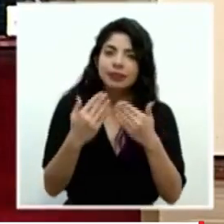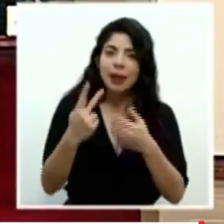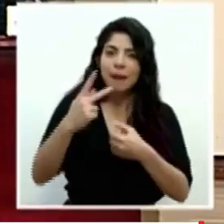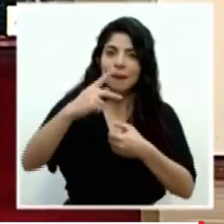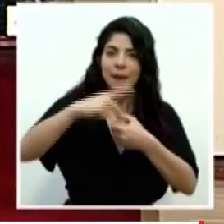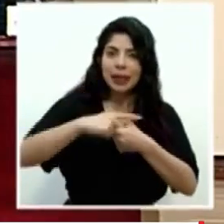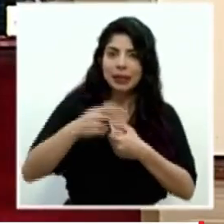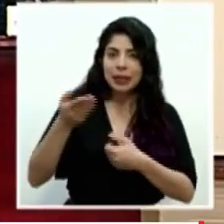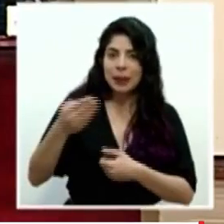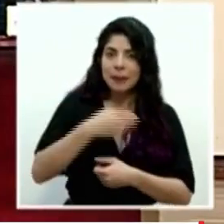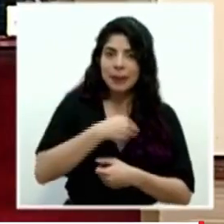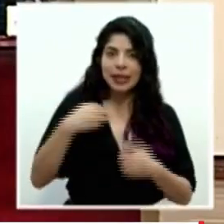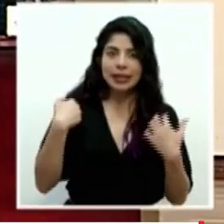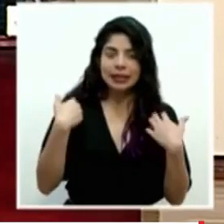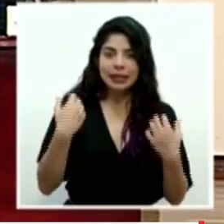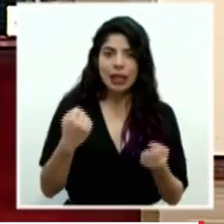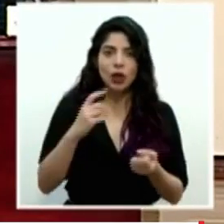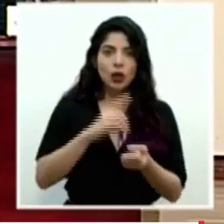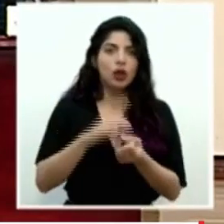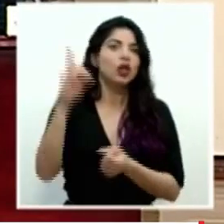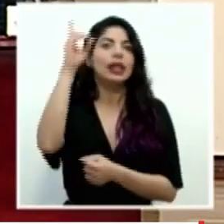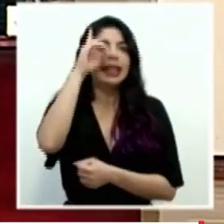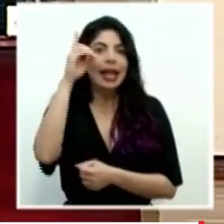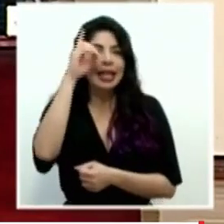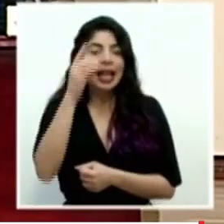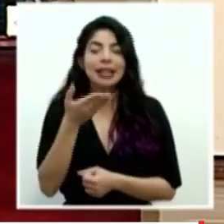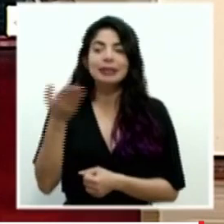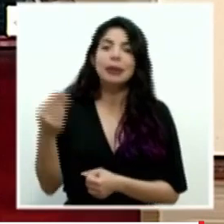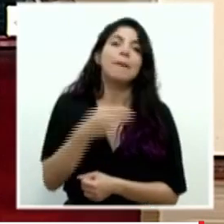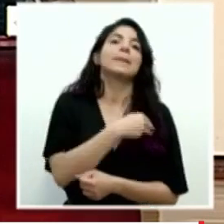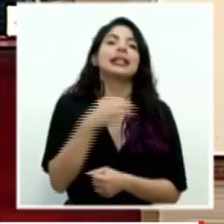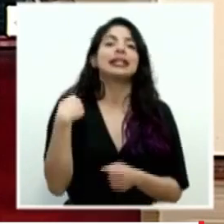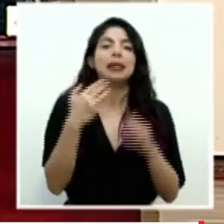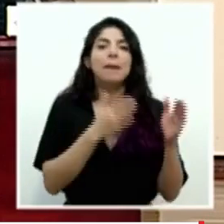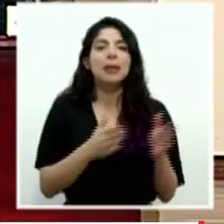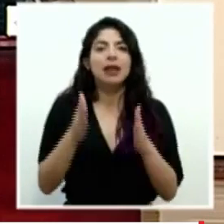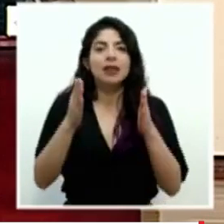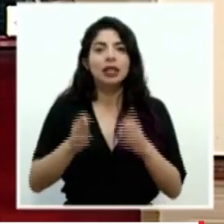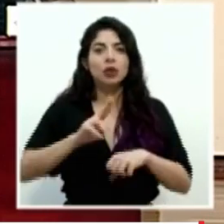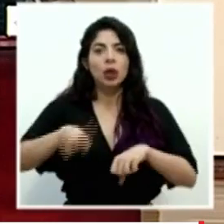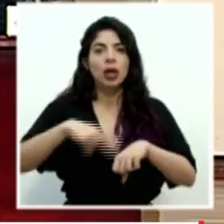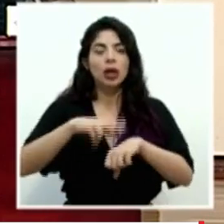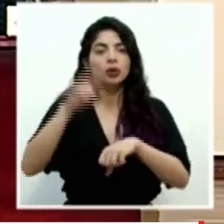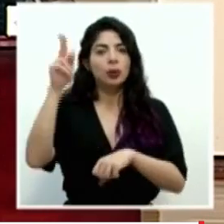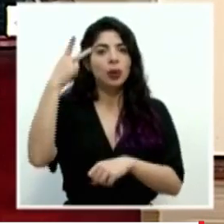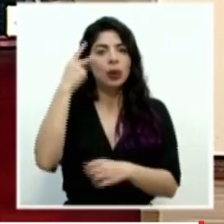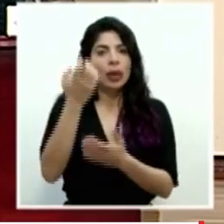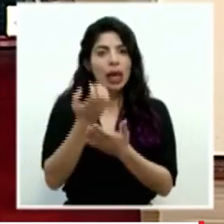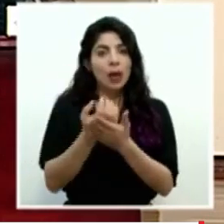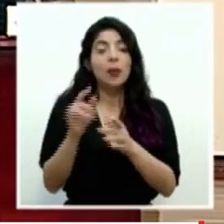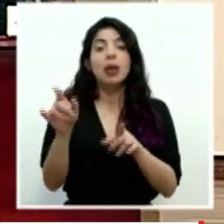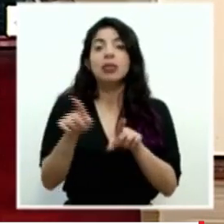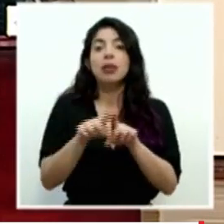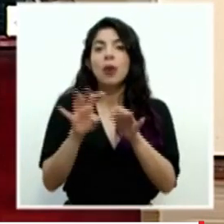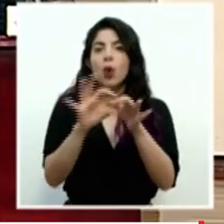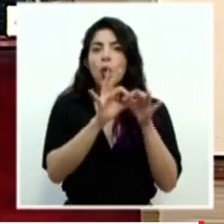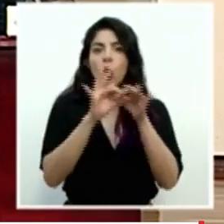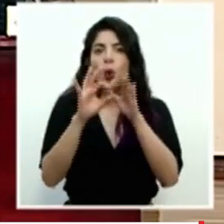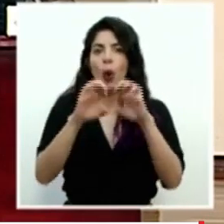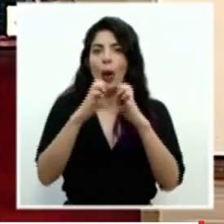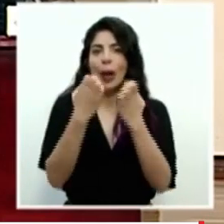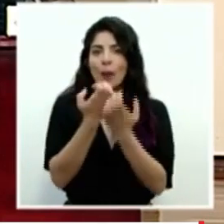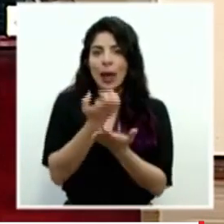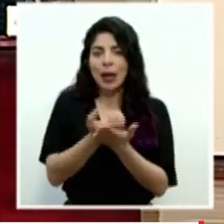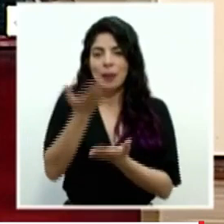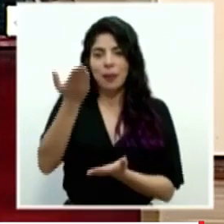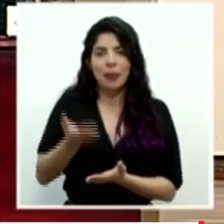la participación del ministro de Salud, el doctor Daniel Salas, a la ministra de Planificación Nacional y Política Económica y coordinadora del equipo